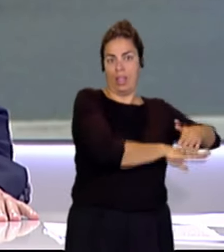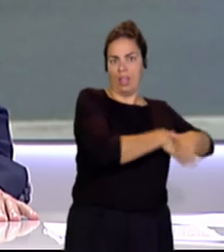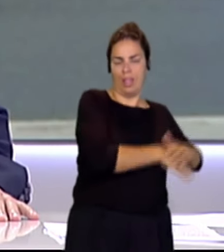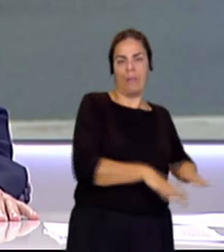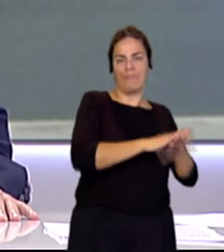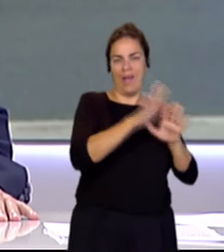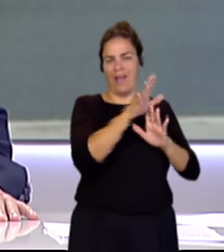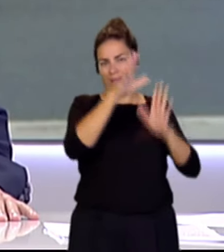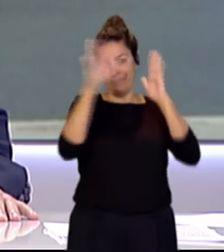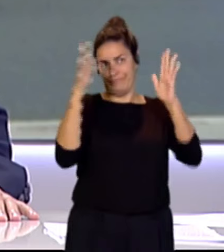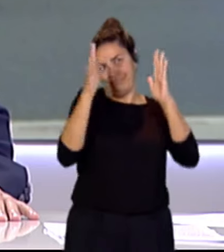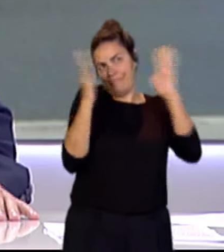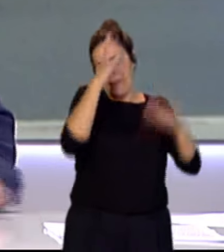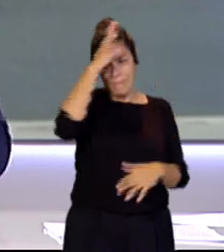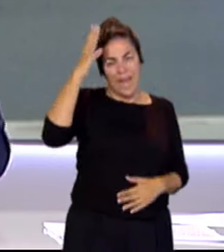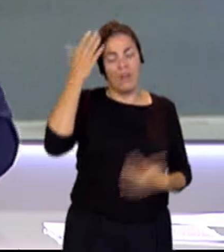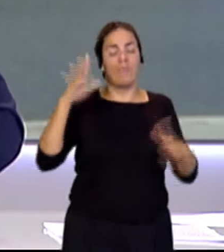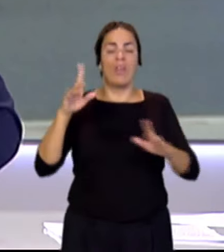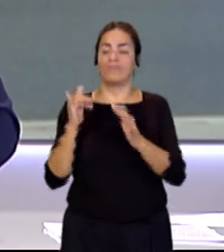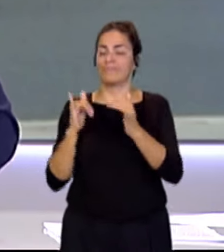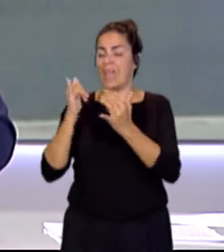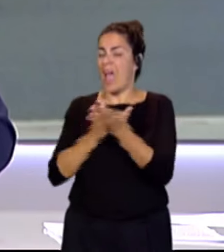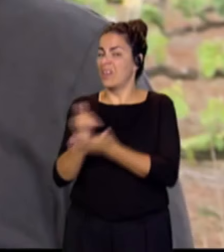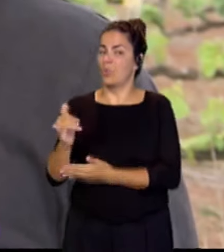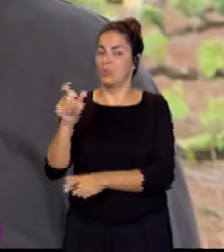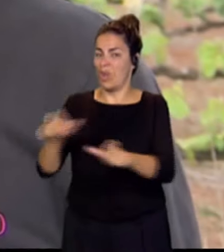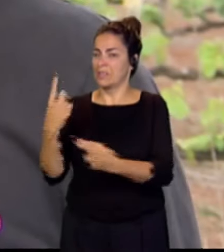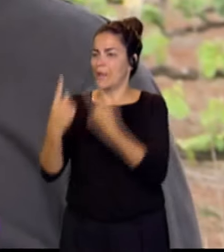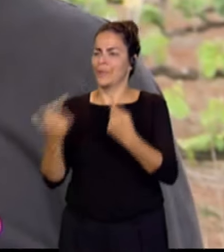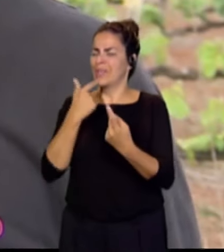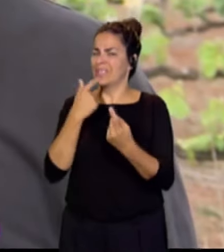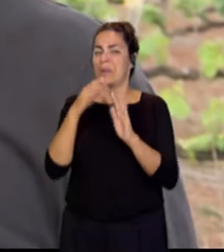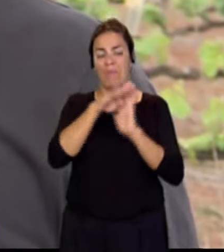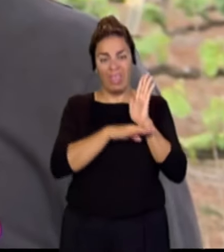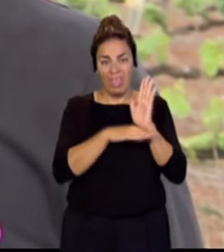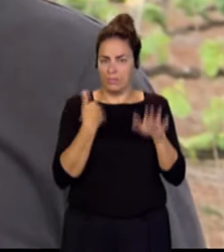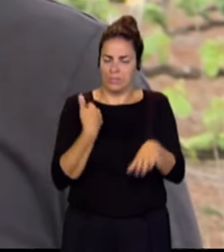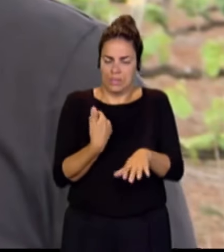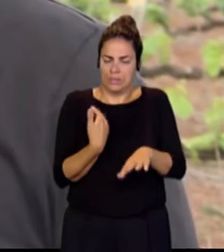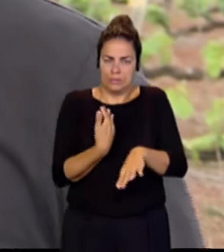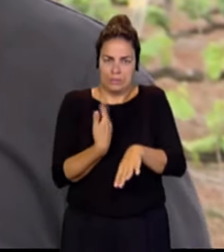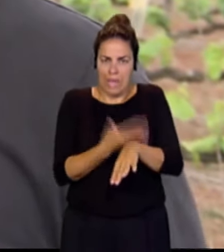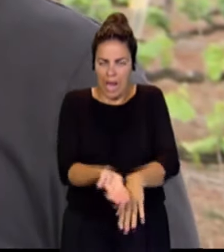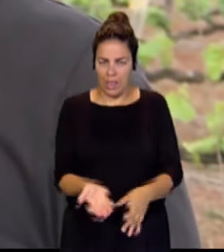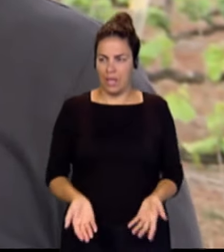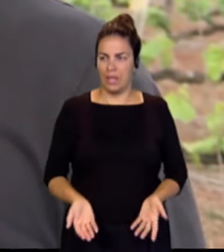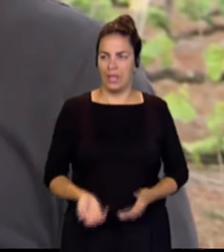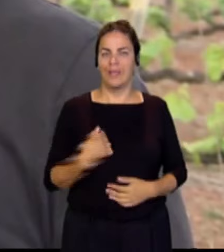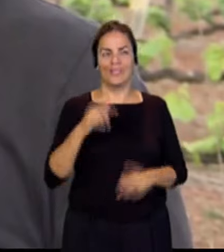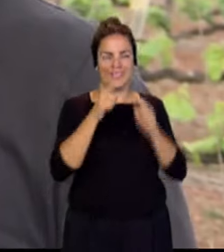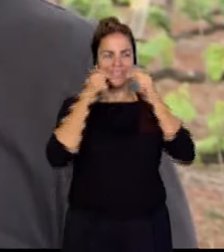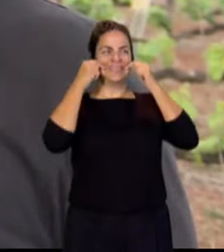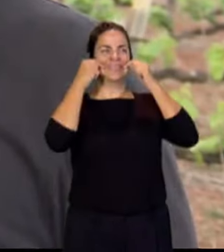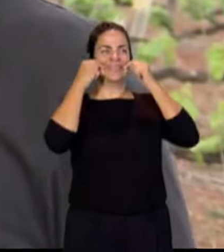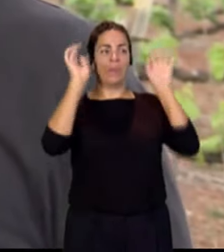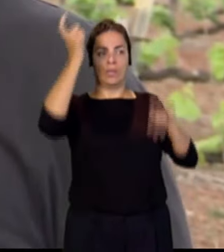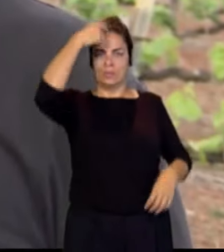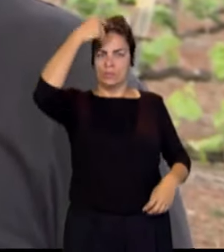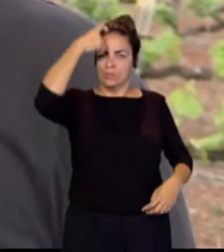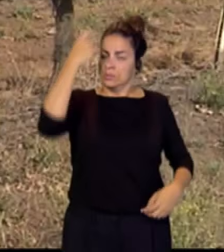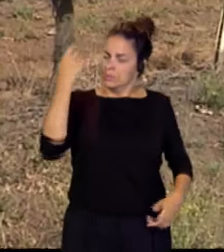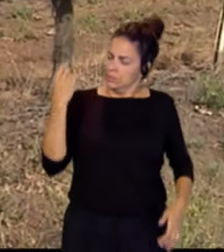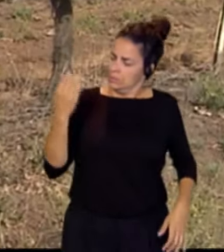creen que las medidas sin embargo llegan muy tarde mi sonrisa es por camuflar la mala que tengo